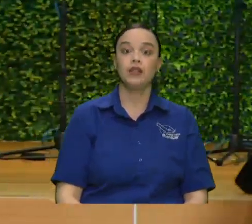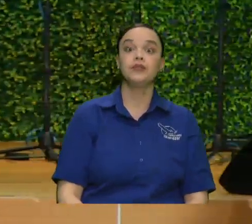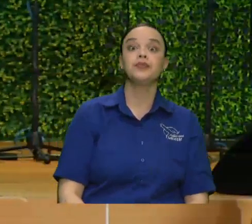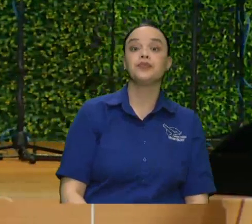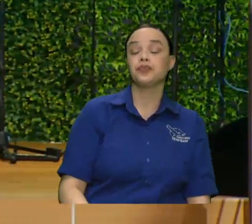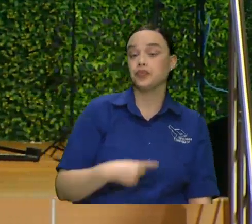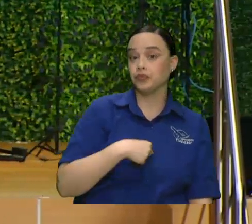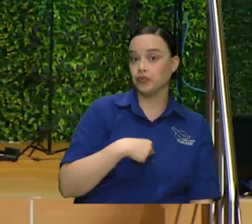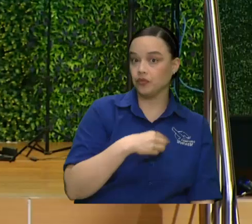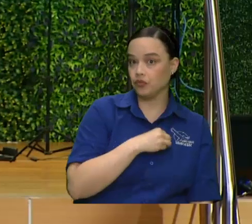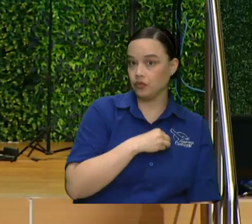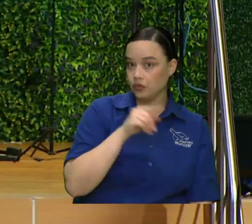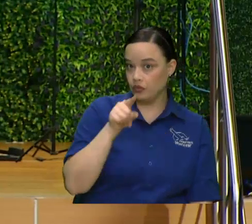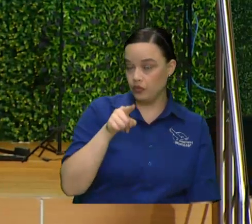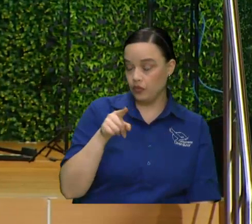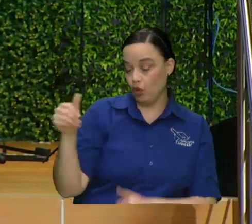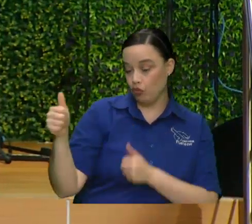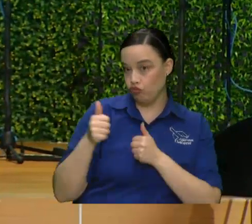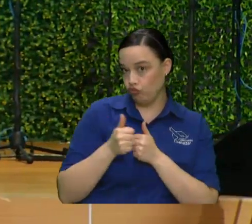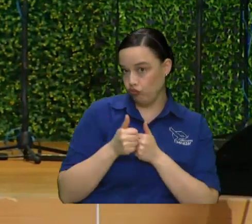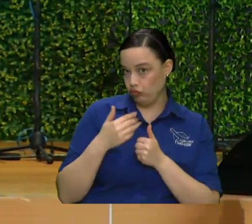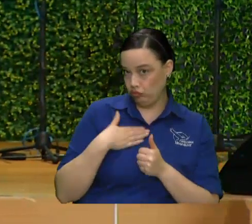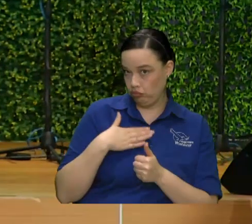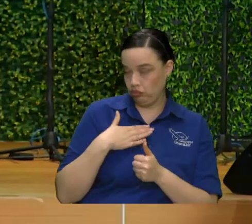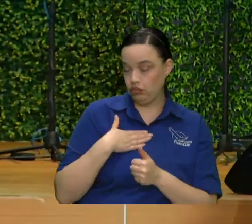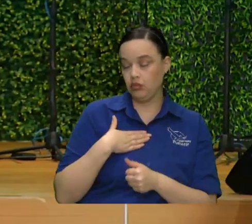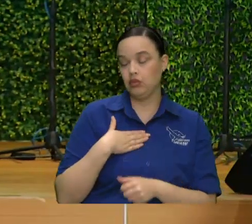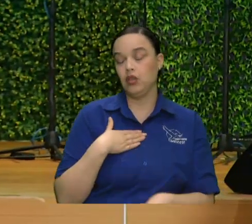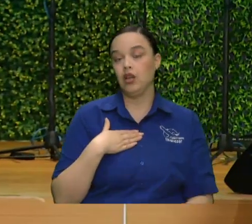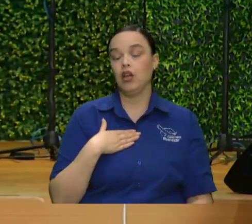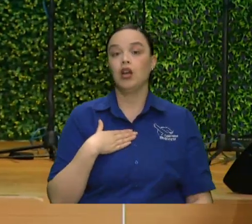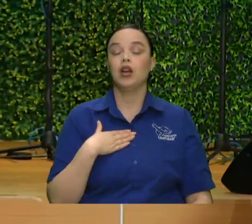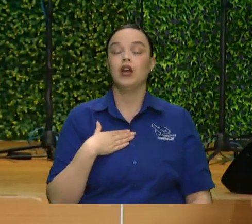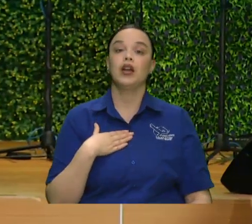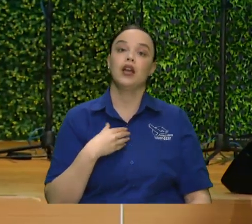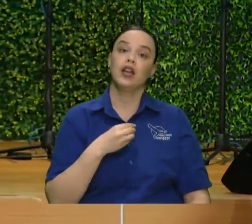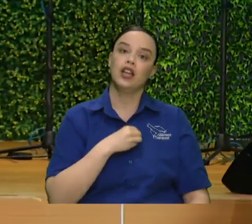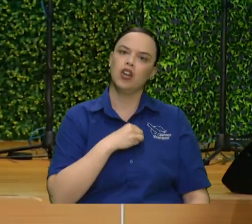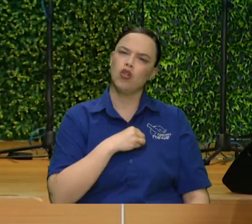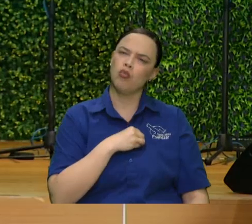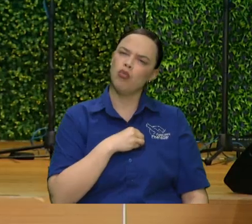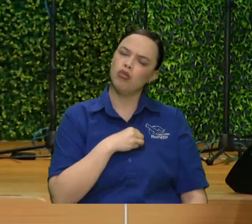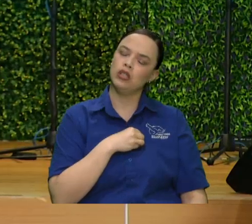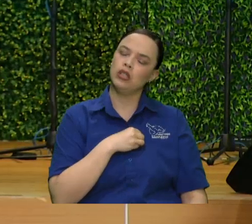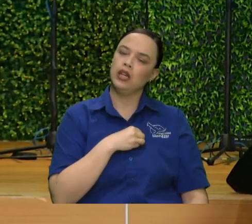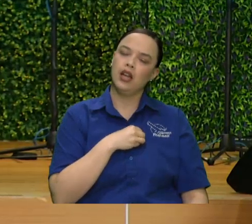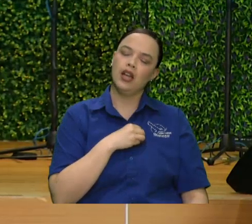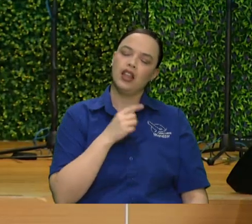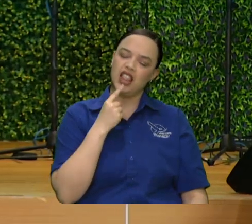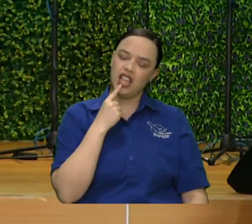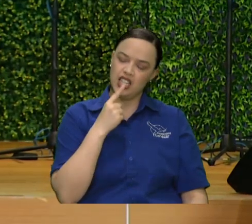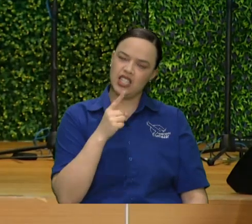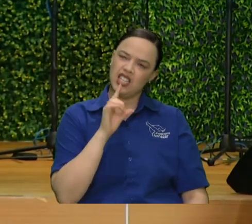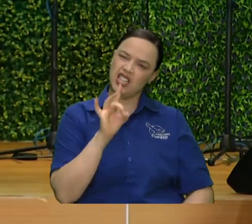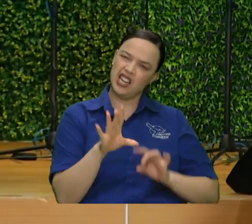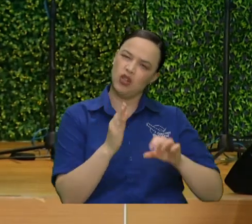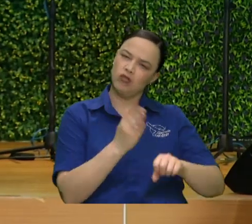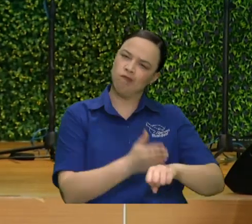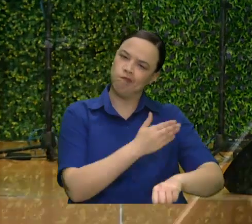usted me acompañe y vayamos paso a paso porque quiero hacer una pequeña introducción antes de llegar al rímac que el señor puso en mi corazón